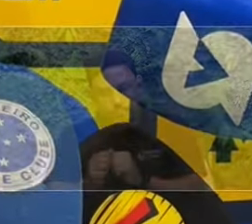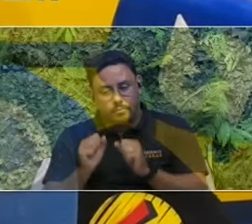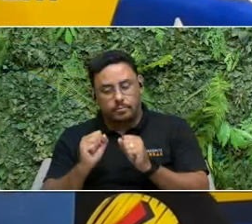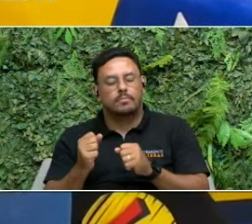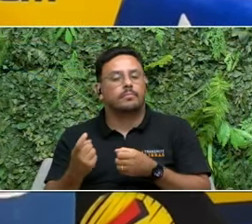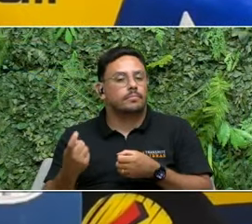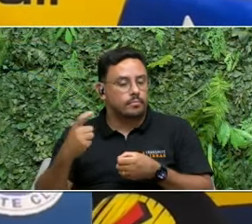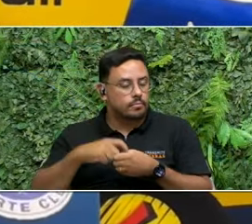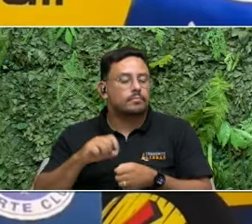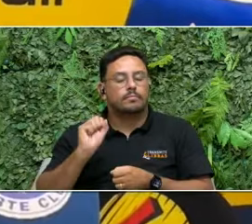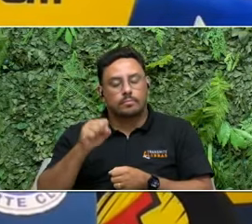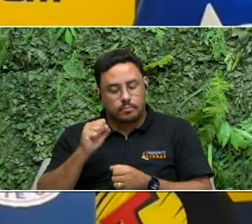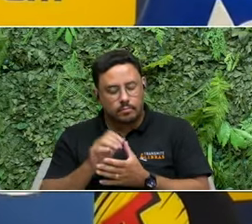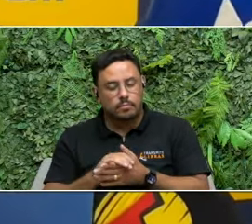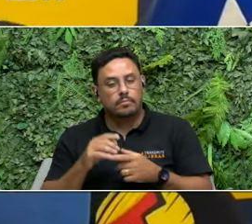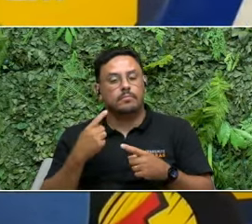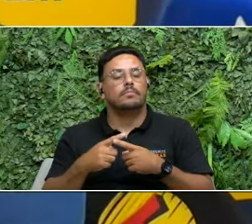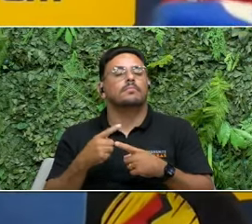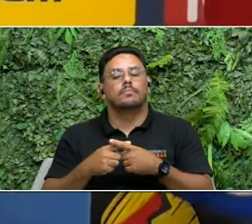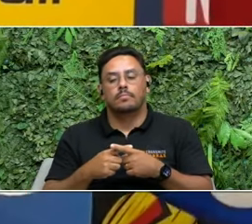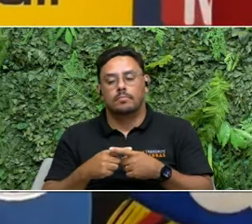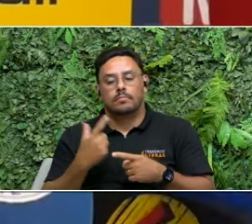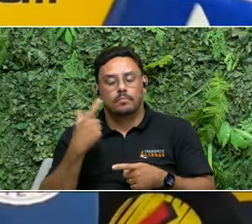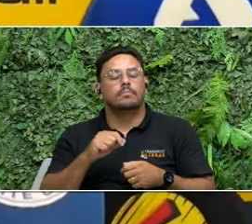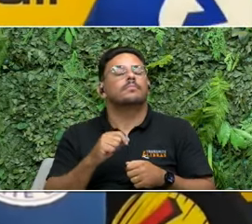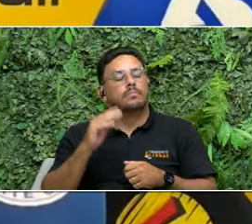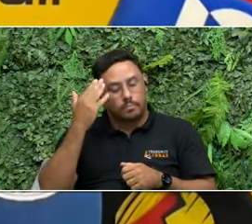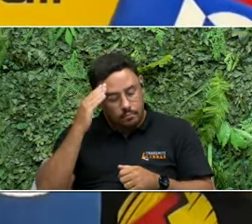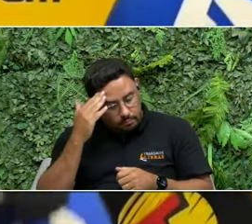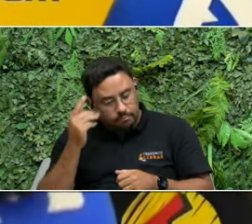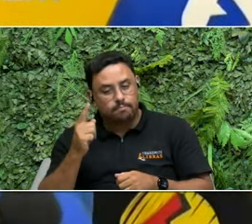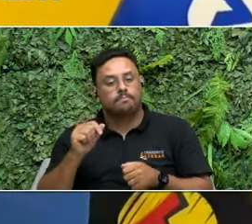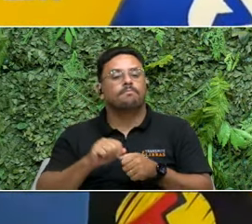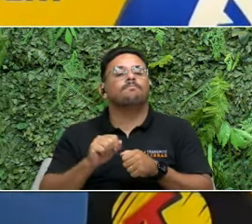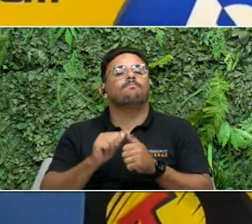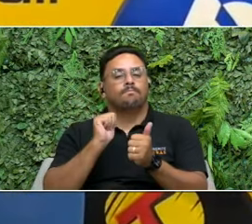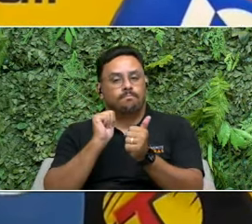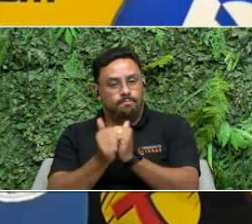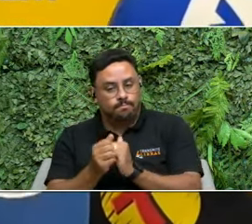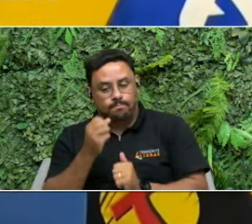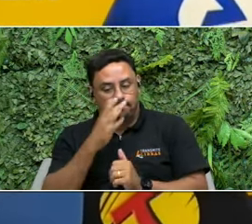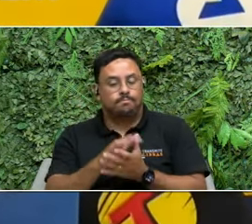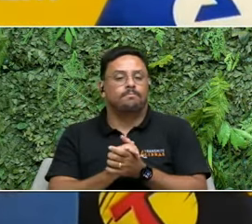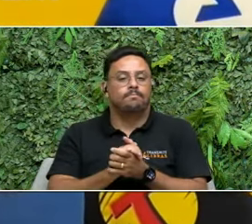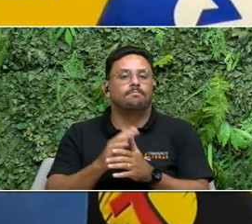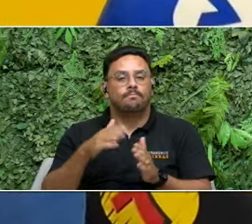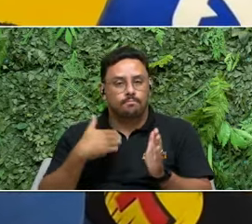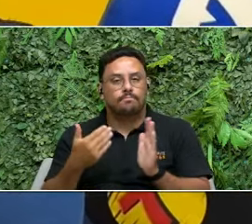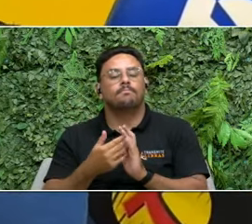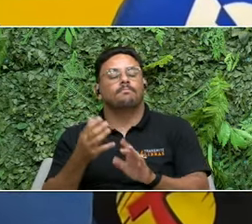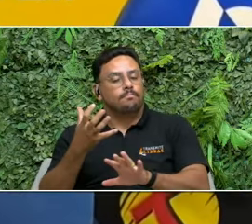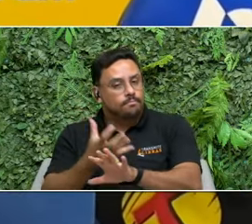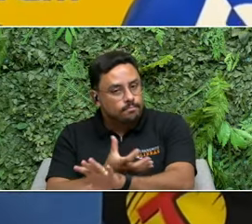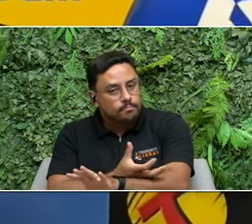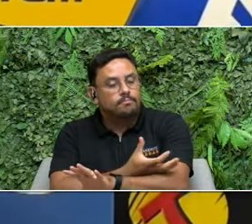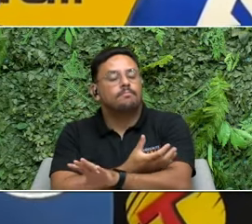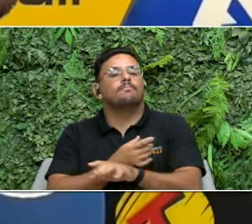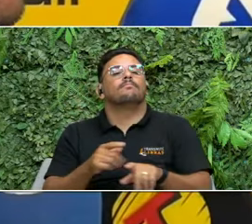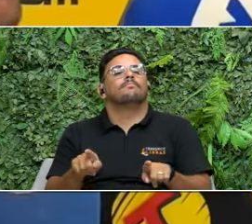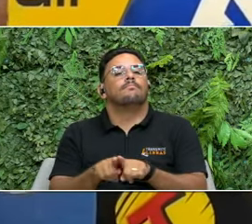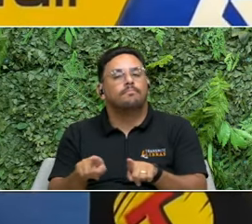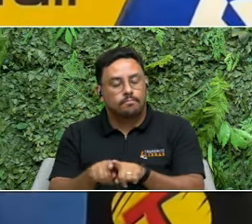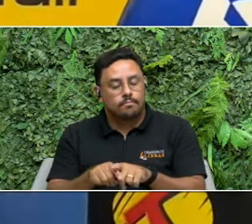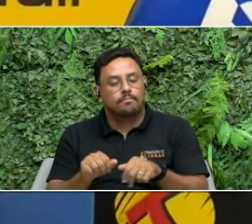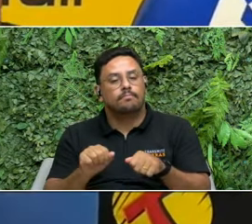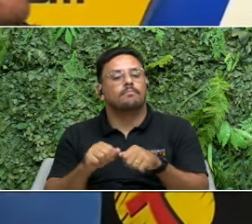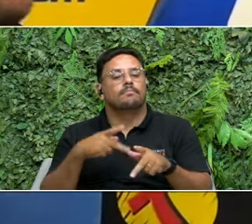volar lugar no dejo de comprender que es un jugador Joven Y que todos hemos sido jóvenes Y